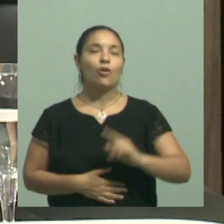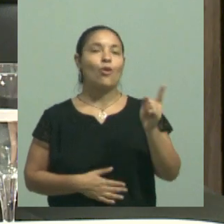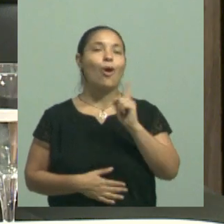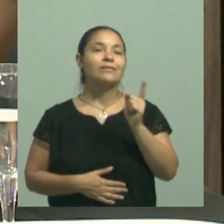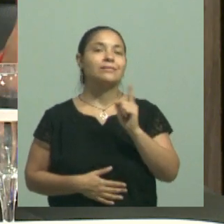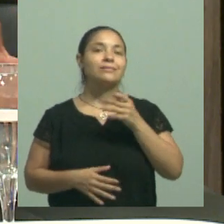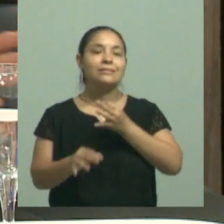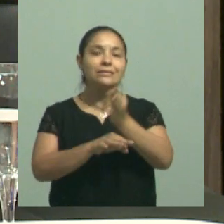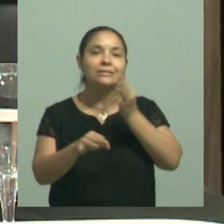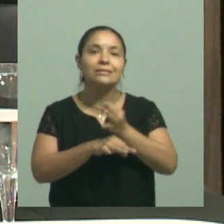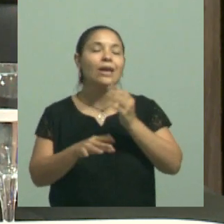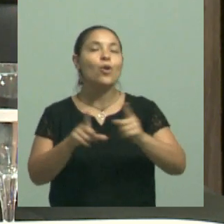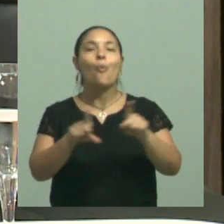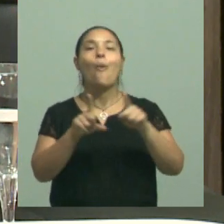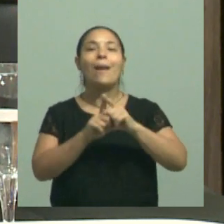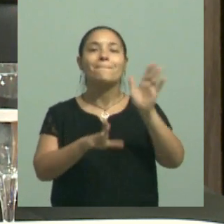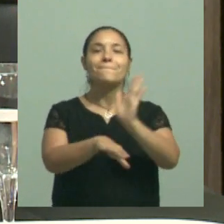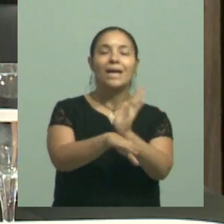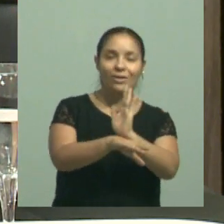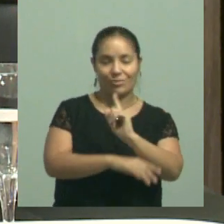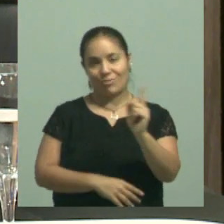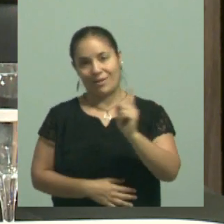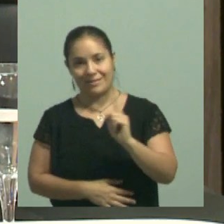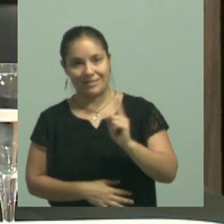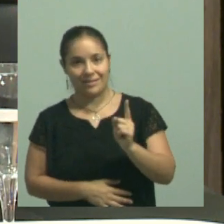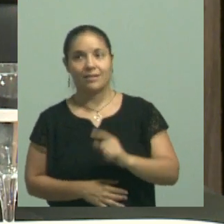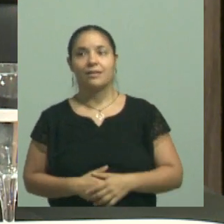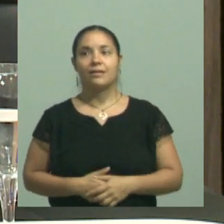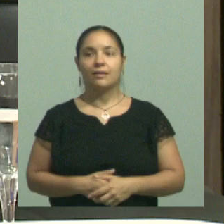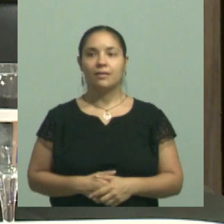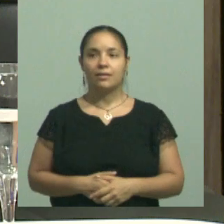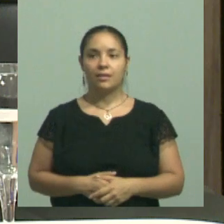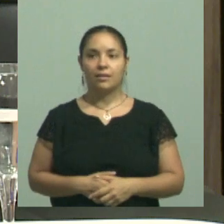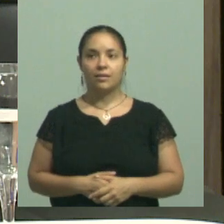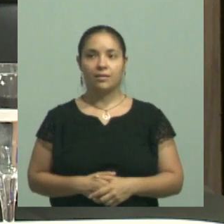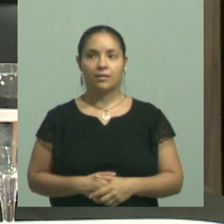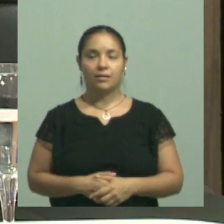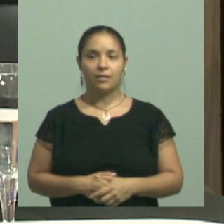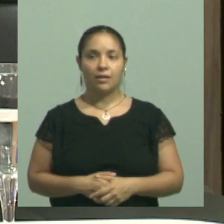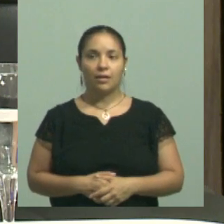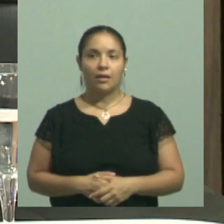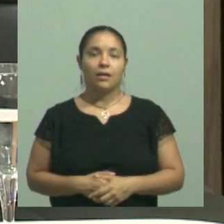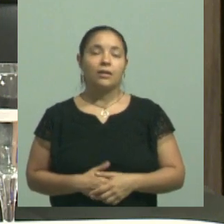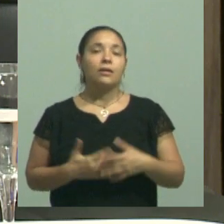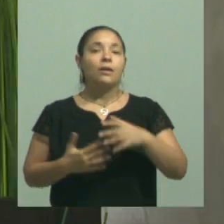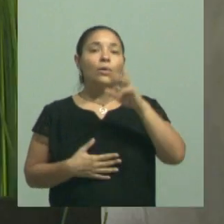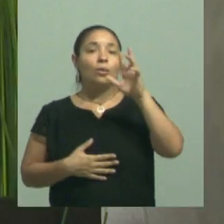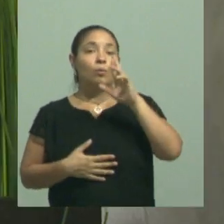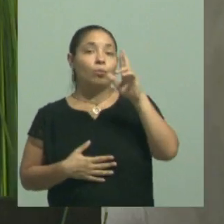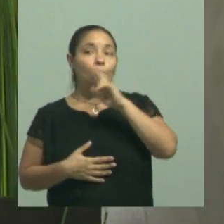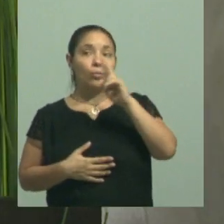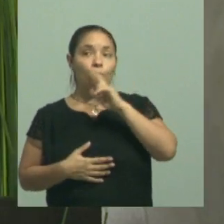a hacer una película, sino la idea es zafar de una situación de riesgo. Exacto, zafar. Generalmente las mujeres tenemos esto, ¿no?